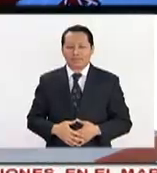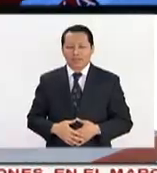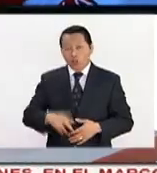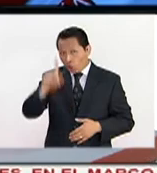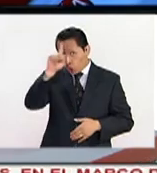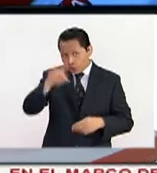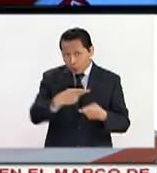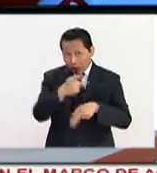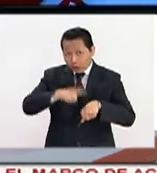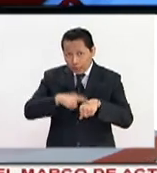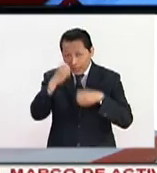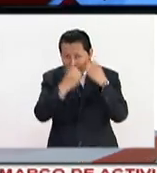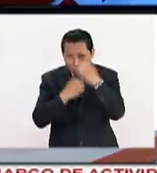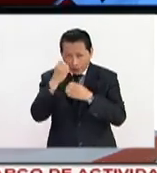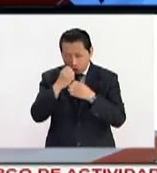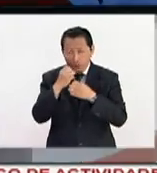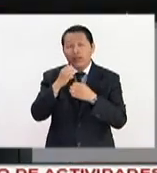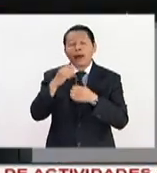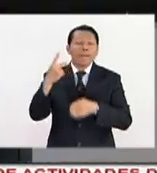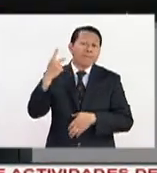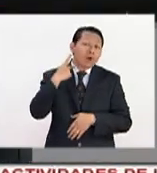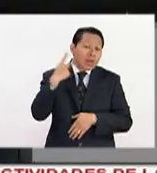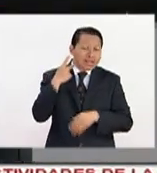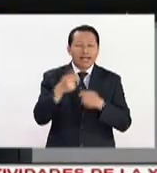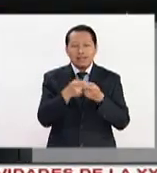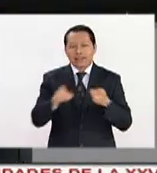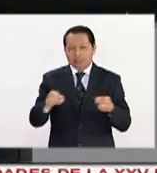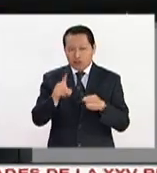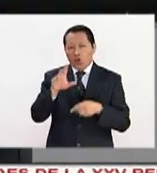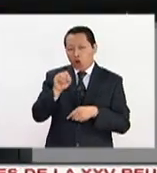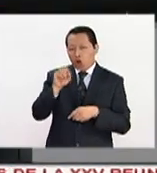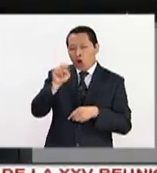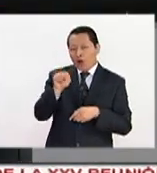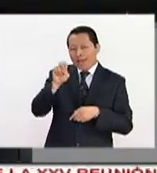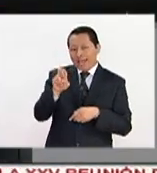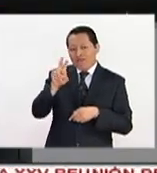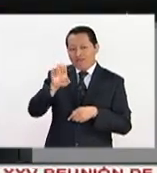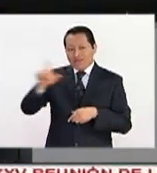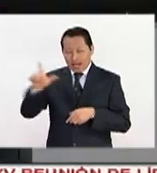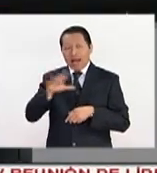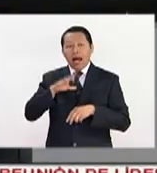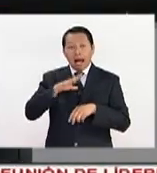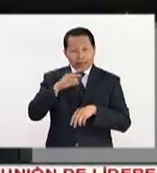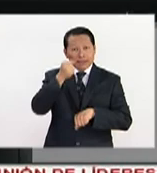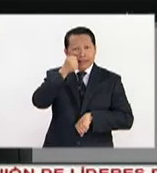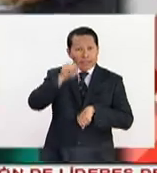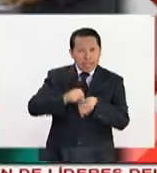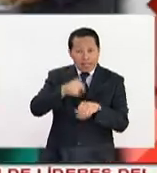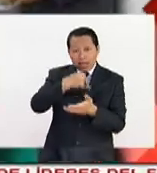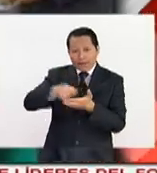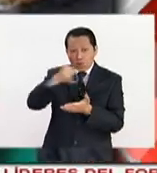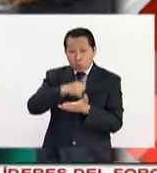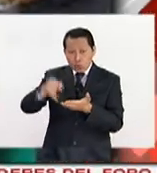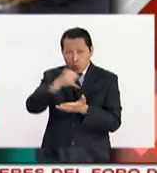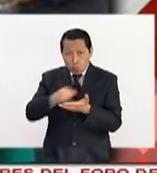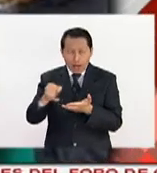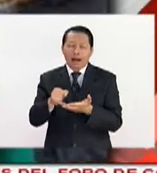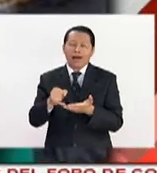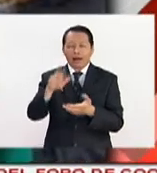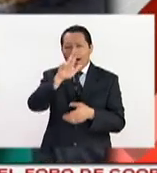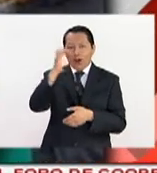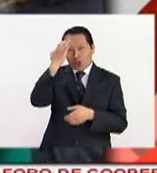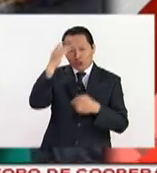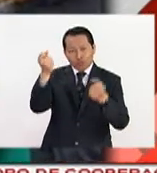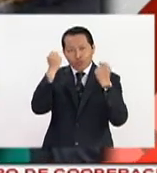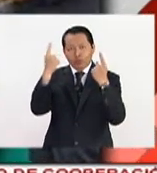El Consejo Nacional de Evaluación de la Política de Desarrollo Social, el Coneval, reconoció a la Secretaría de Agricultura por su transparencia en la